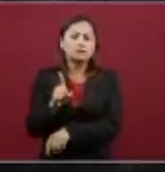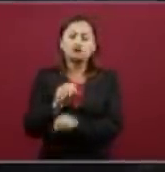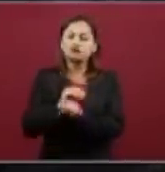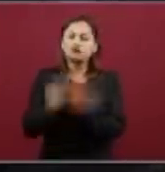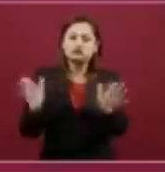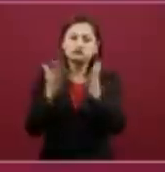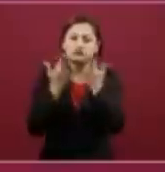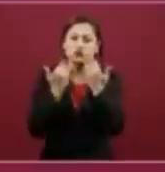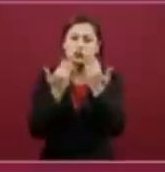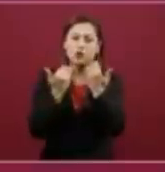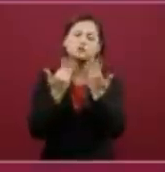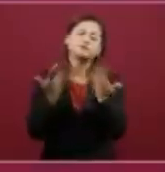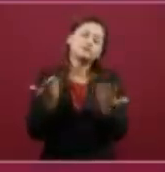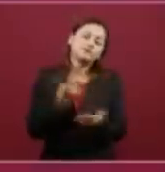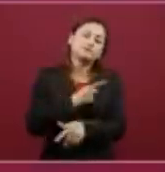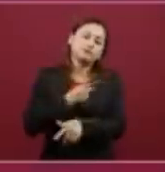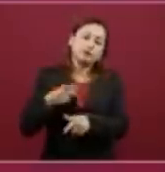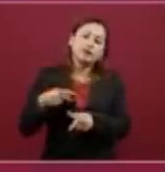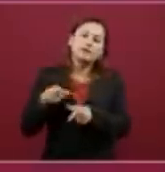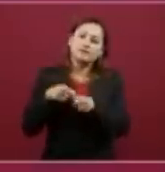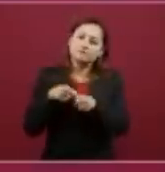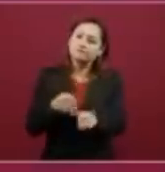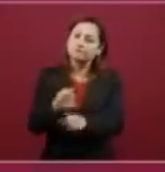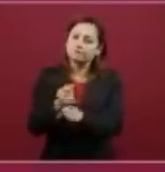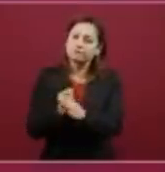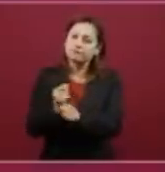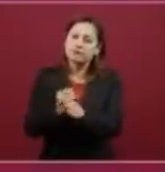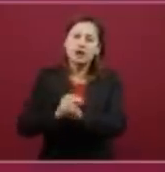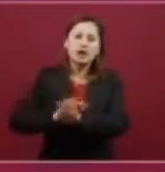No porque pase el tiempo, ya